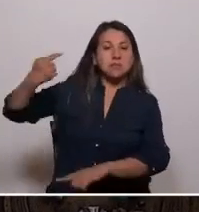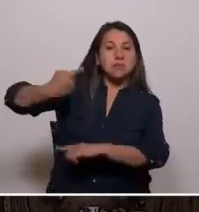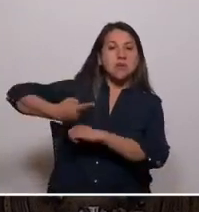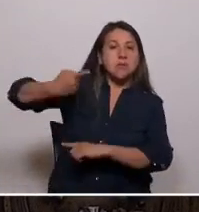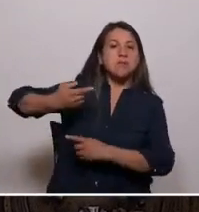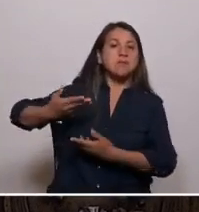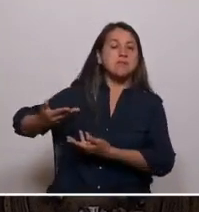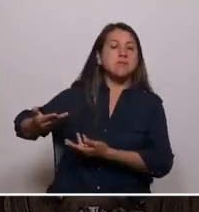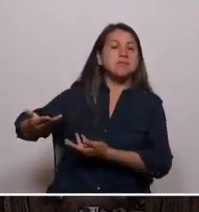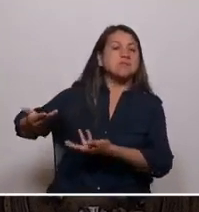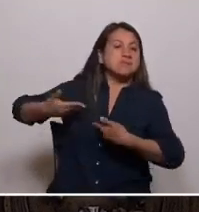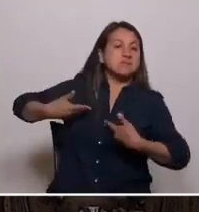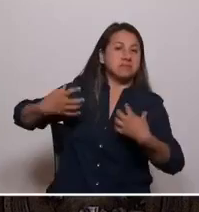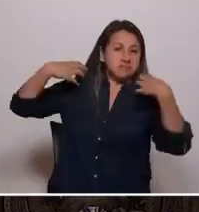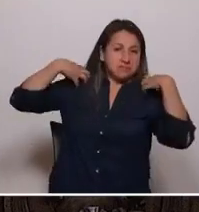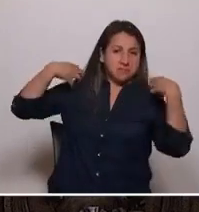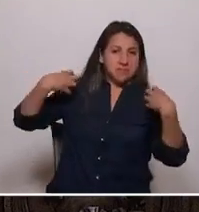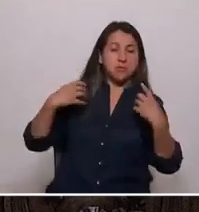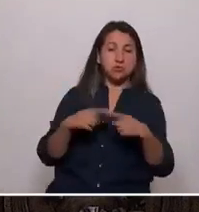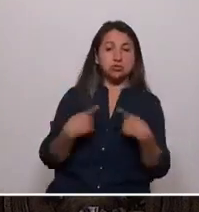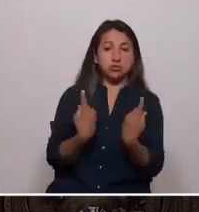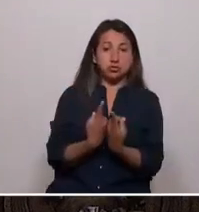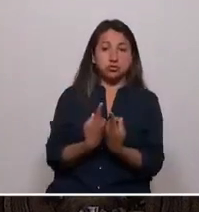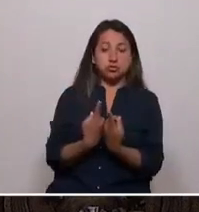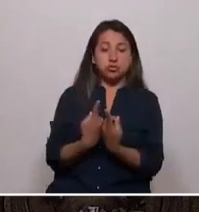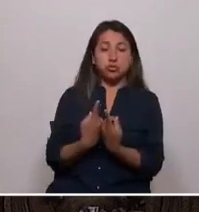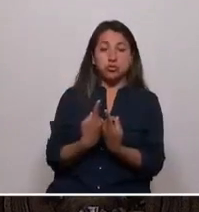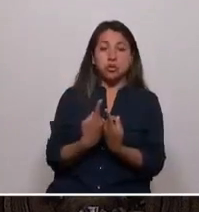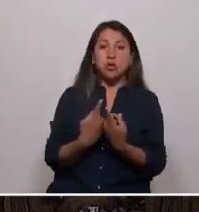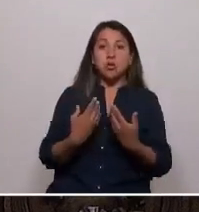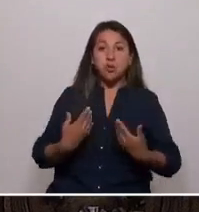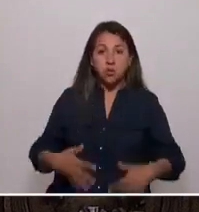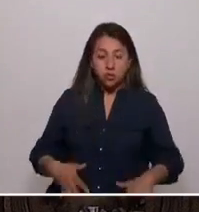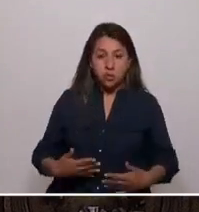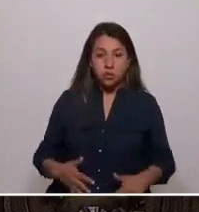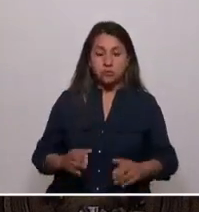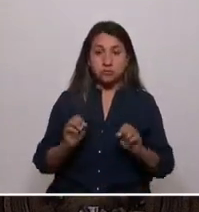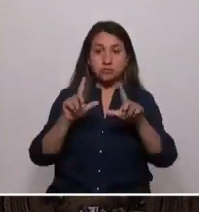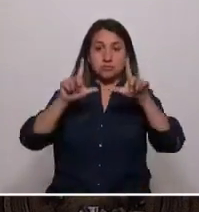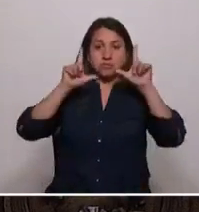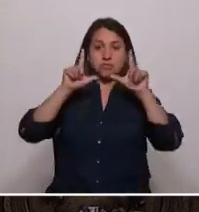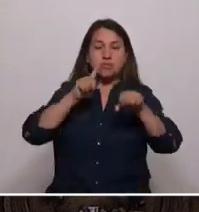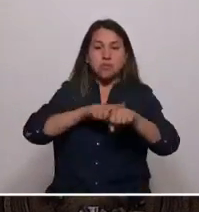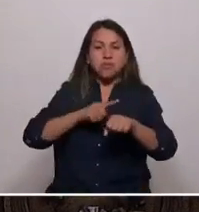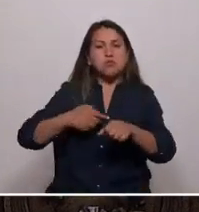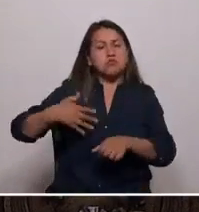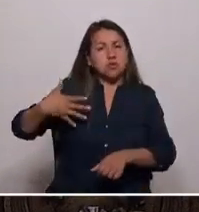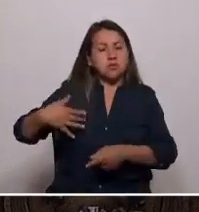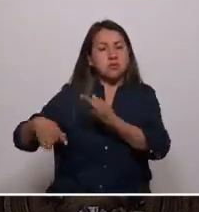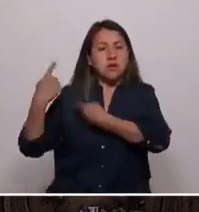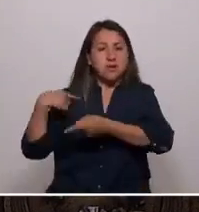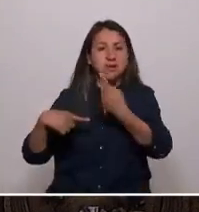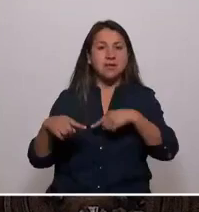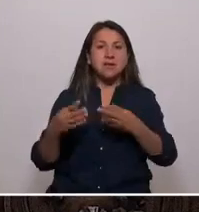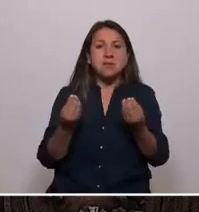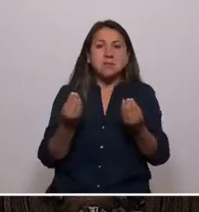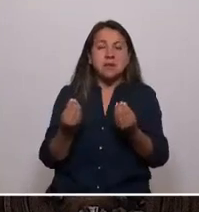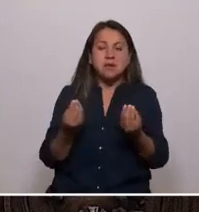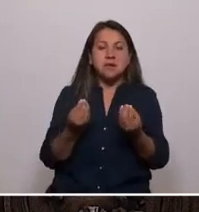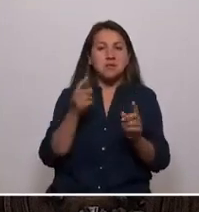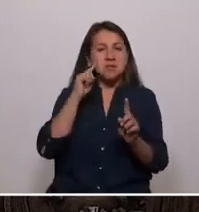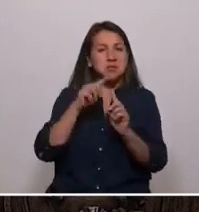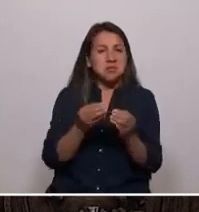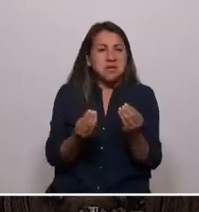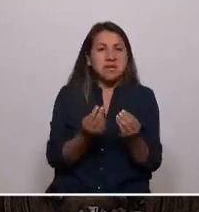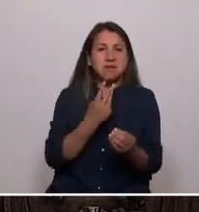difícil tarea de ser intérpretes de una hora, de un momento histórico, para dar un sentido, para fijar las normas del